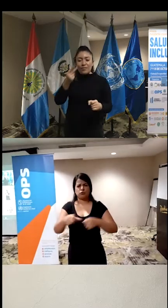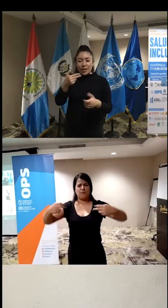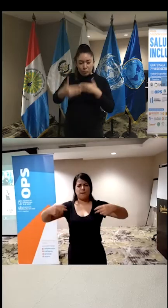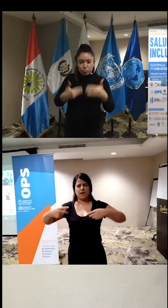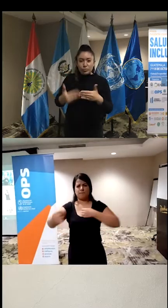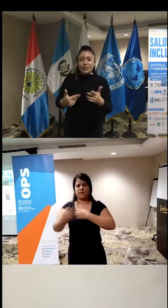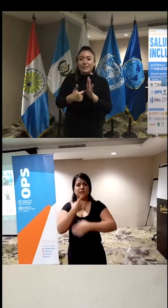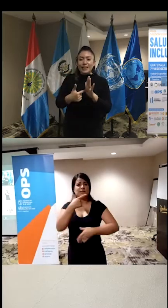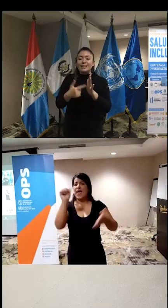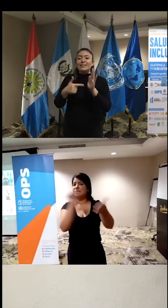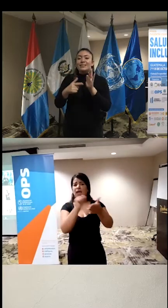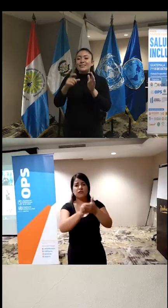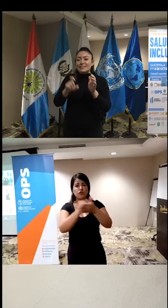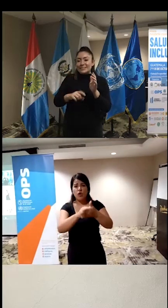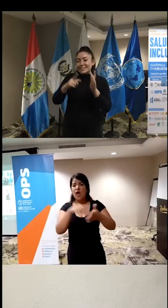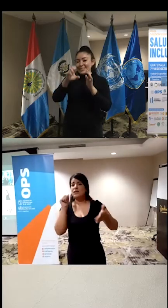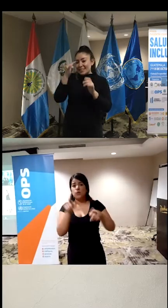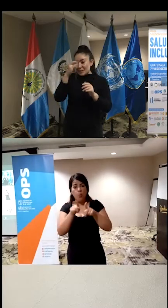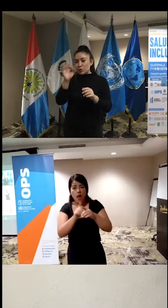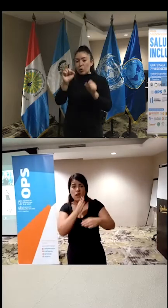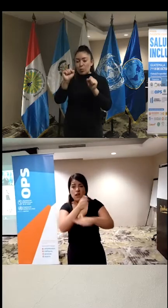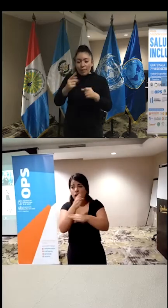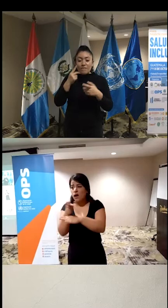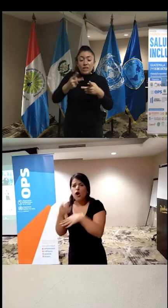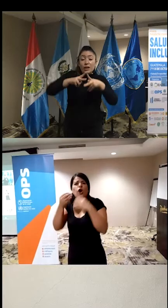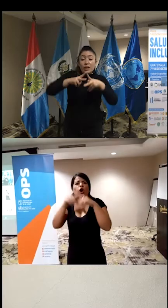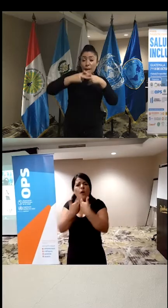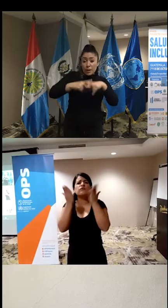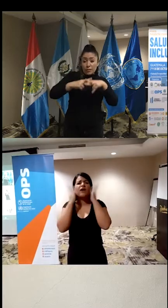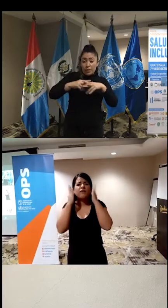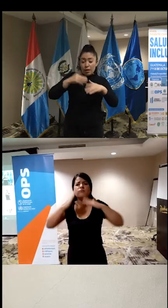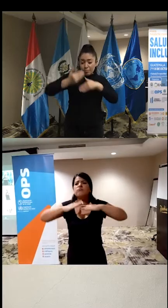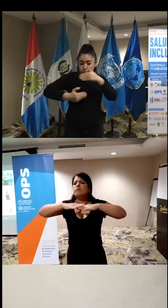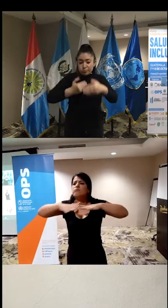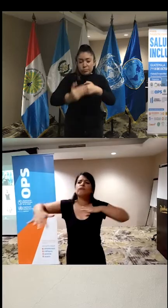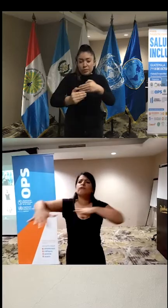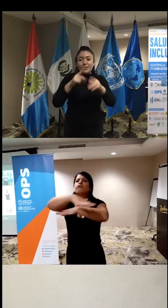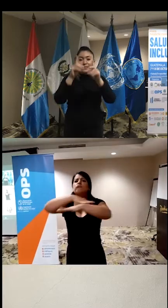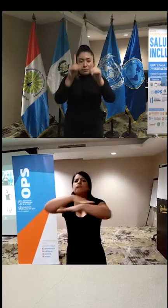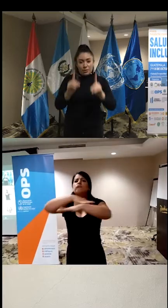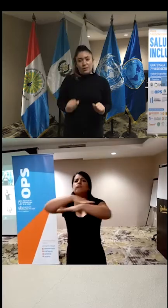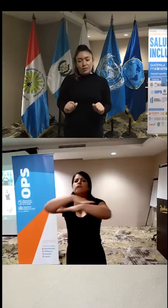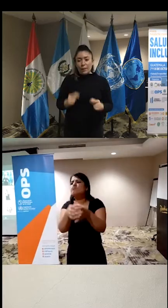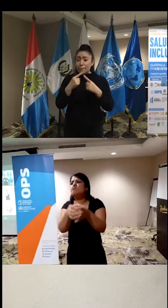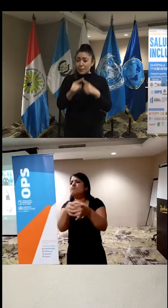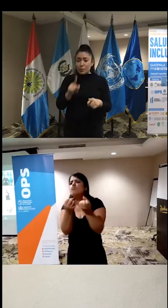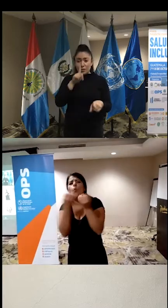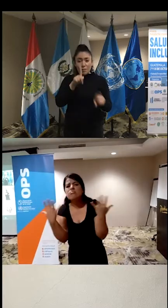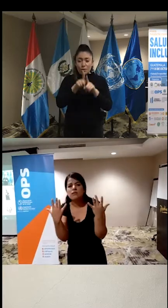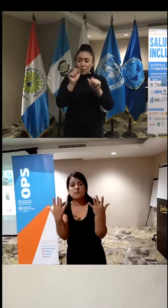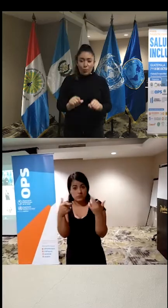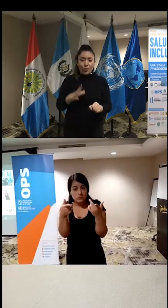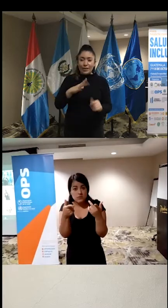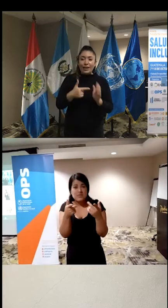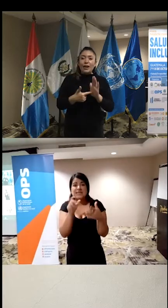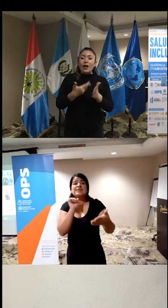censos no es la mejor herramienta de medir la prevalencia de discapacidad, pero tampoco es una de las